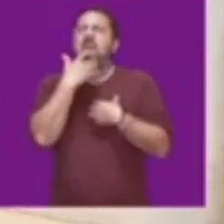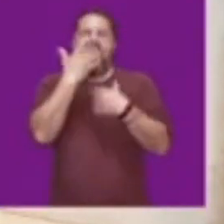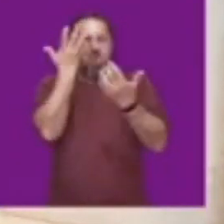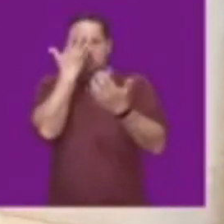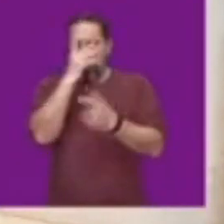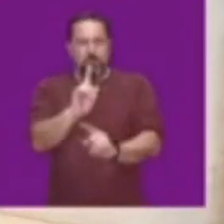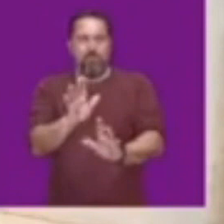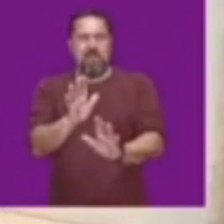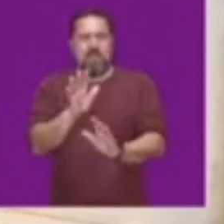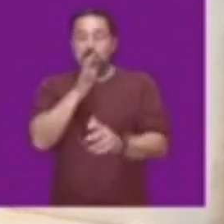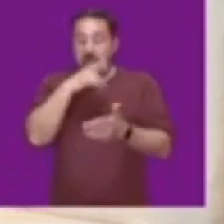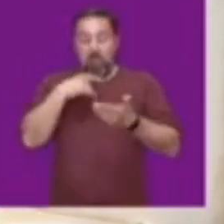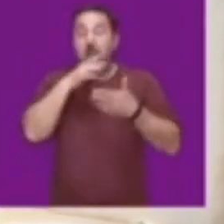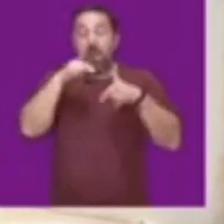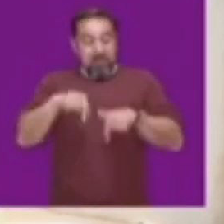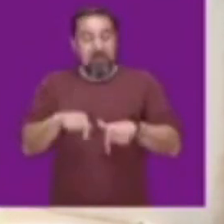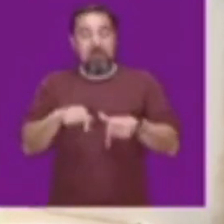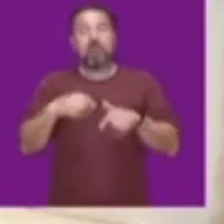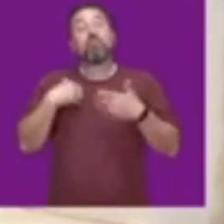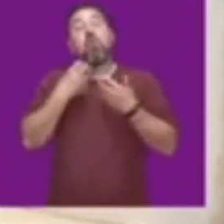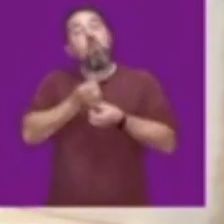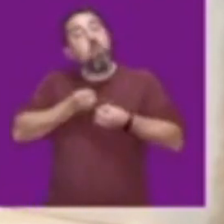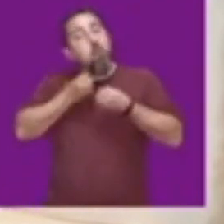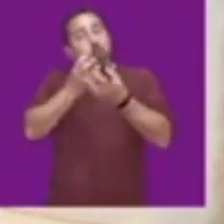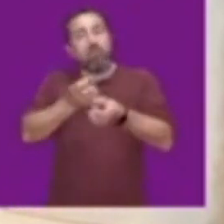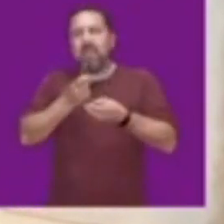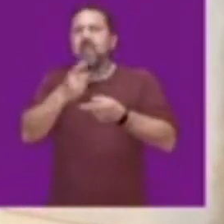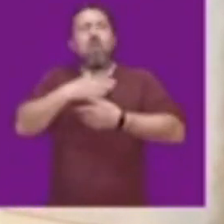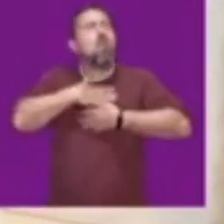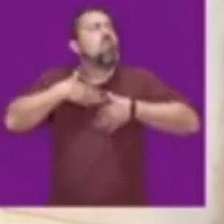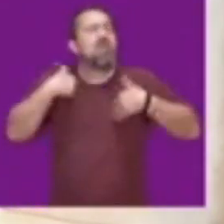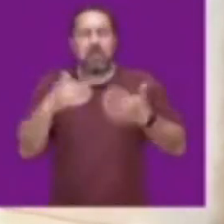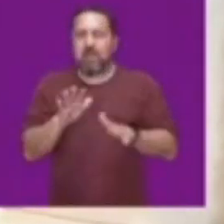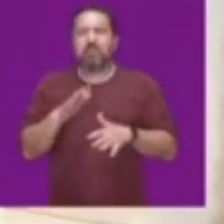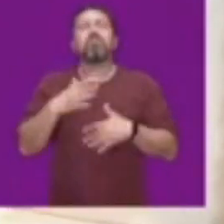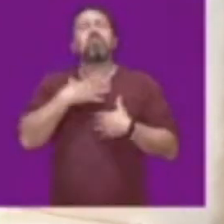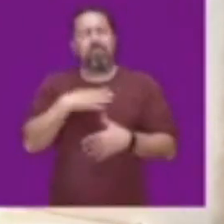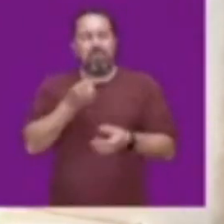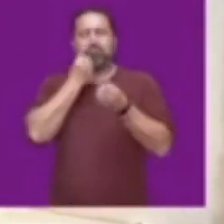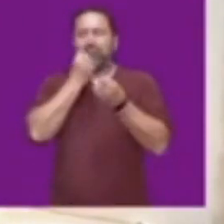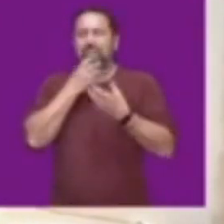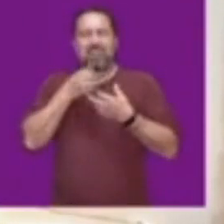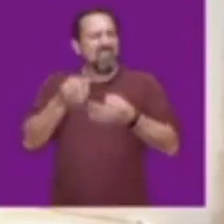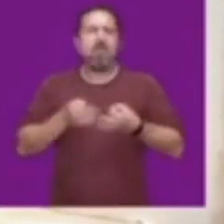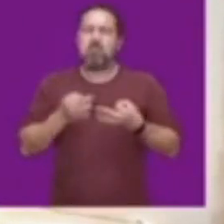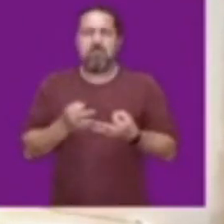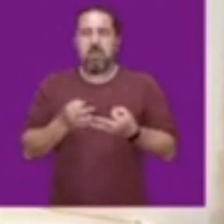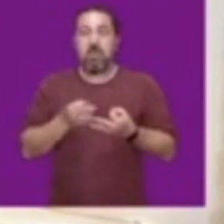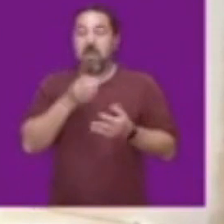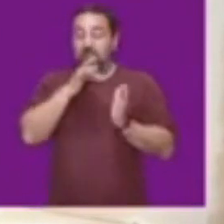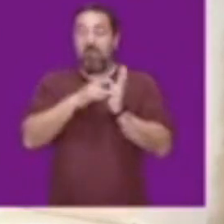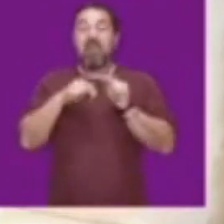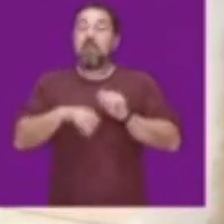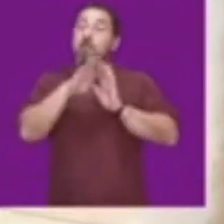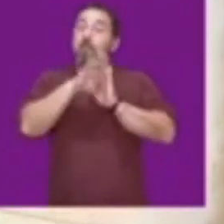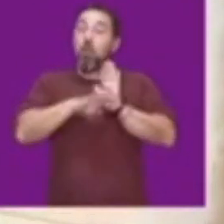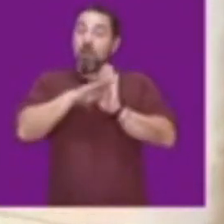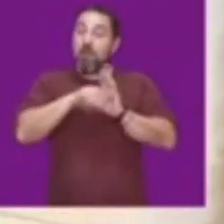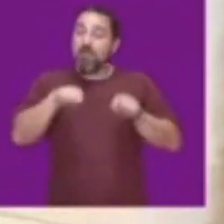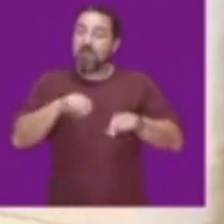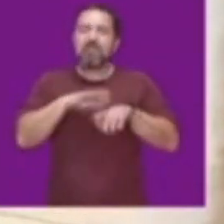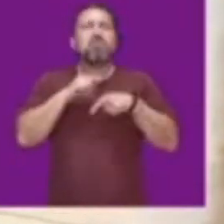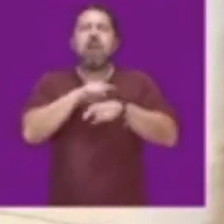os preocupéis, porque estamos aquí para contároslo siempre que queráis, ¿vale? Siempre. Este programa es